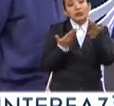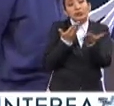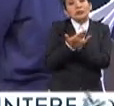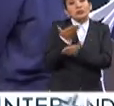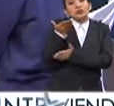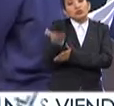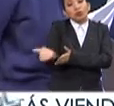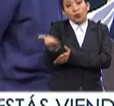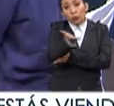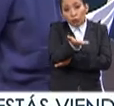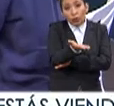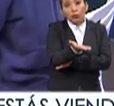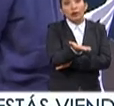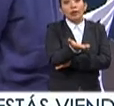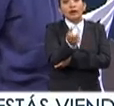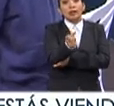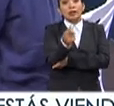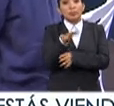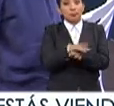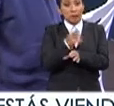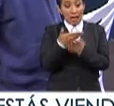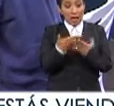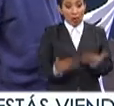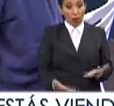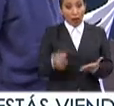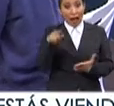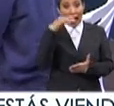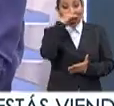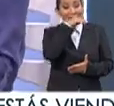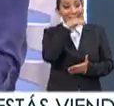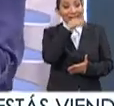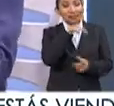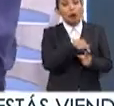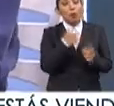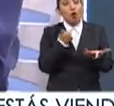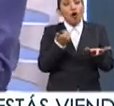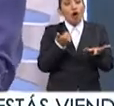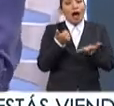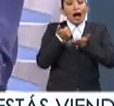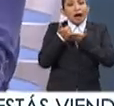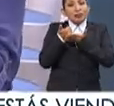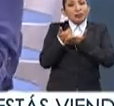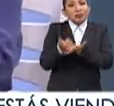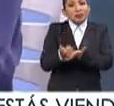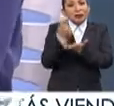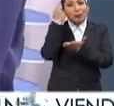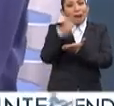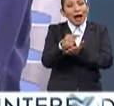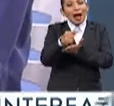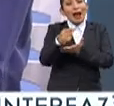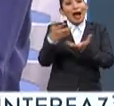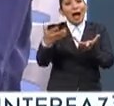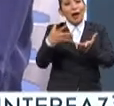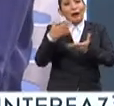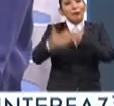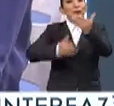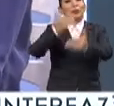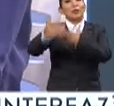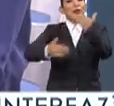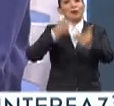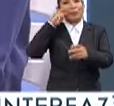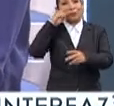y este el hecho de que ahora sea gratuito como que desató muchos puntos que no estaban